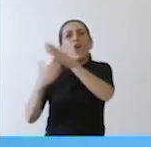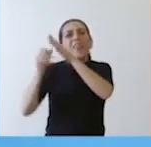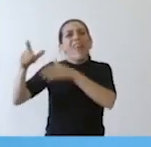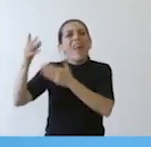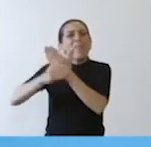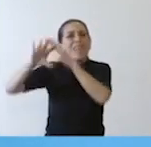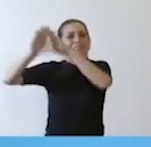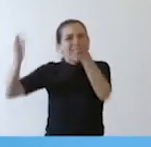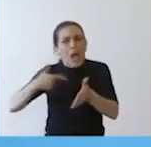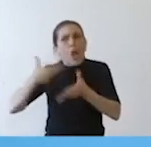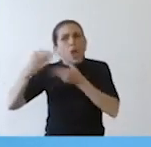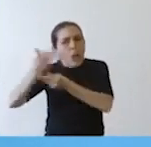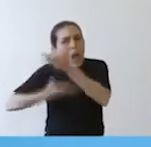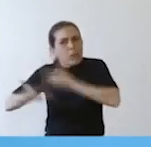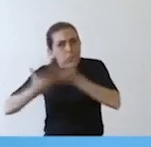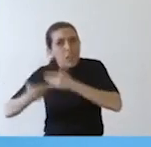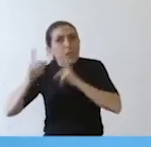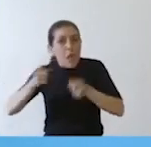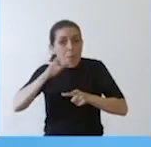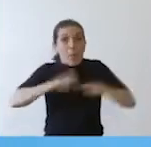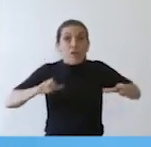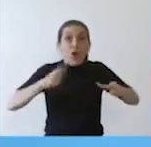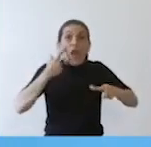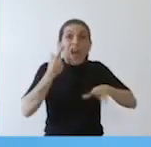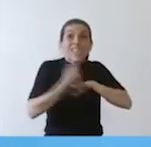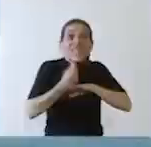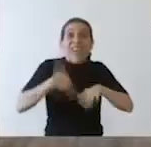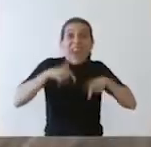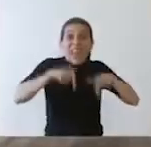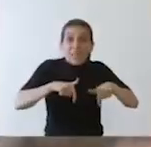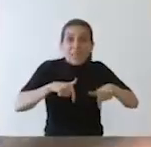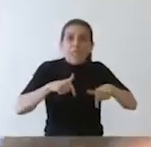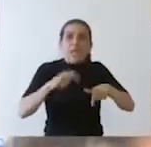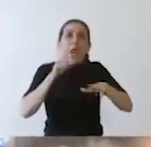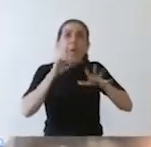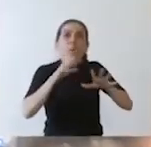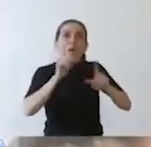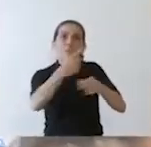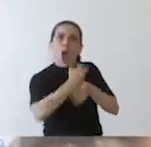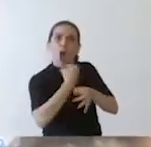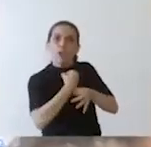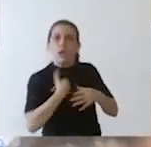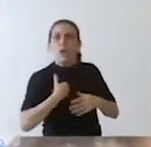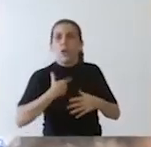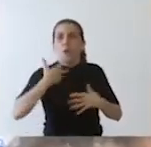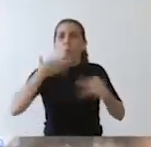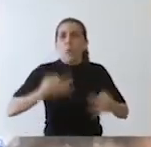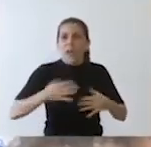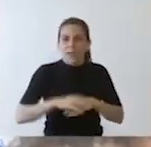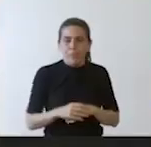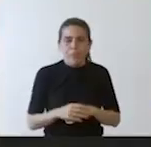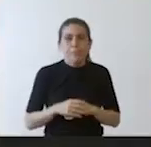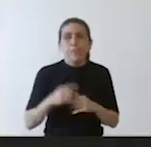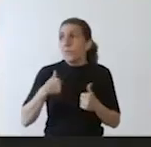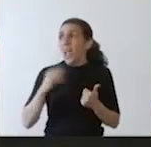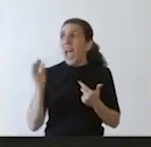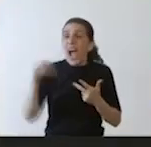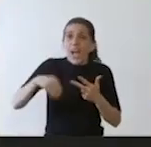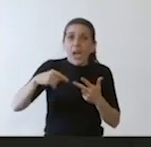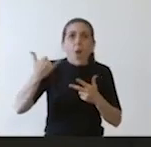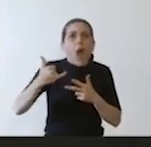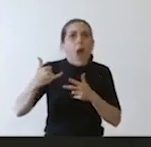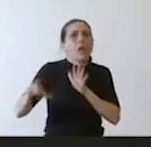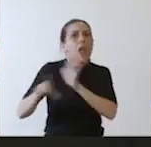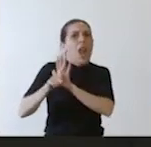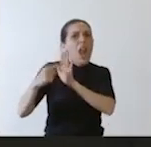sus políticas y los ciudadanos cumpliendo con las recomendaciones que se emiten desde el Ministerio de Salud. Sumo que esto tiene un marco legal con